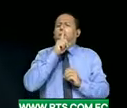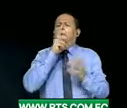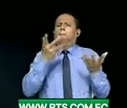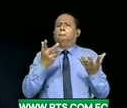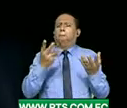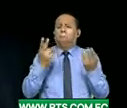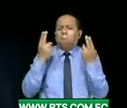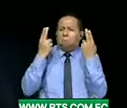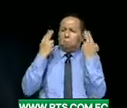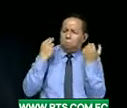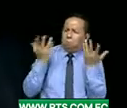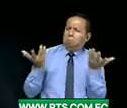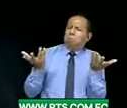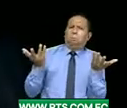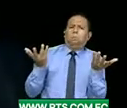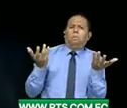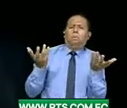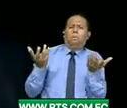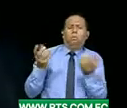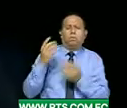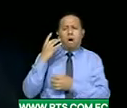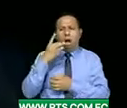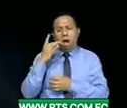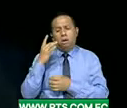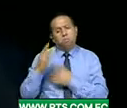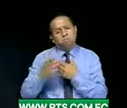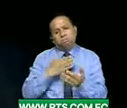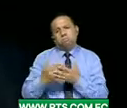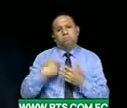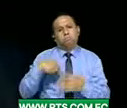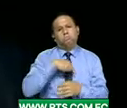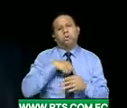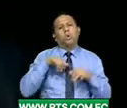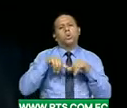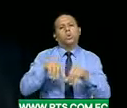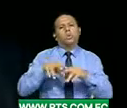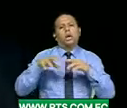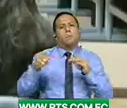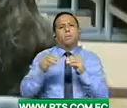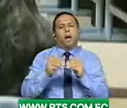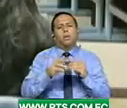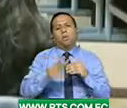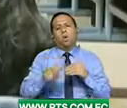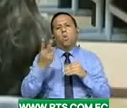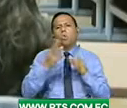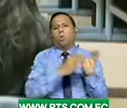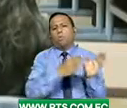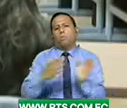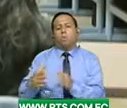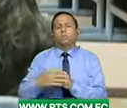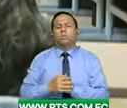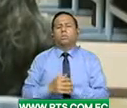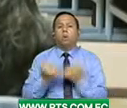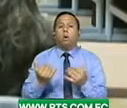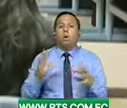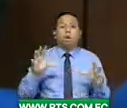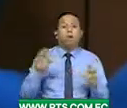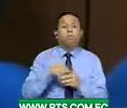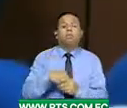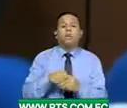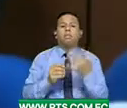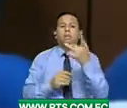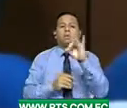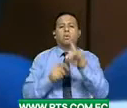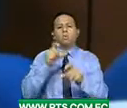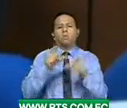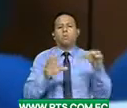lo sucedido, sin embargo continuaremos con nuestras alegaciones en la segunda fase de esta audiencia. Dentro del caso son 18 las personas vinculadas y que